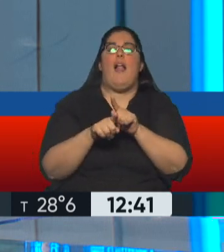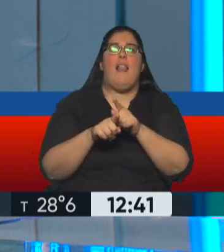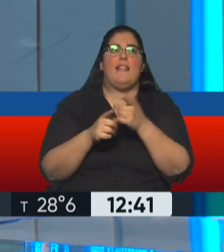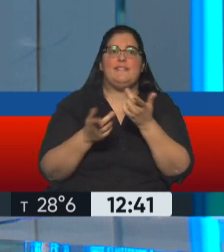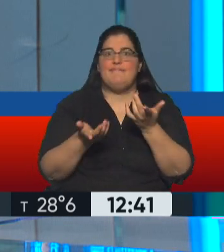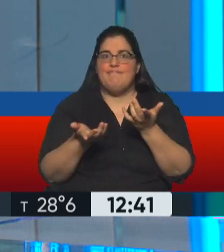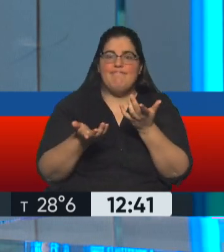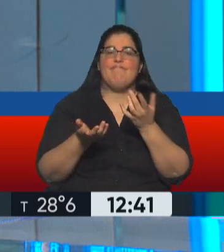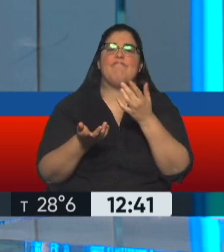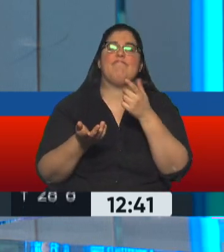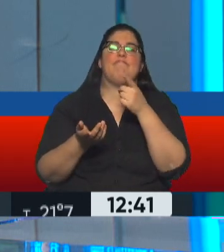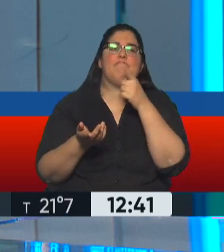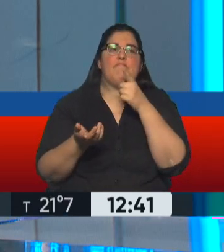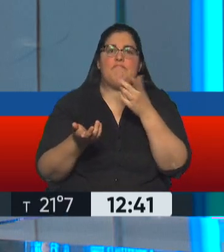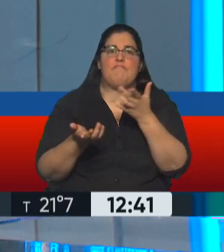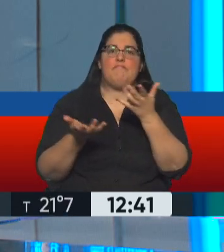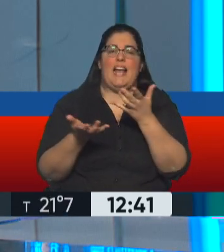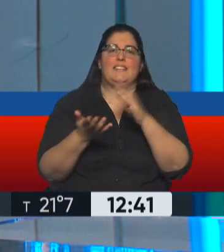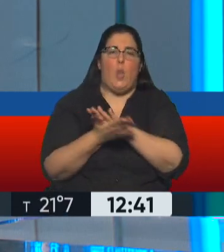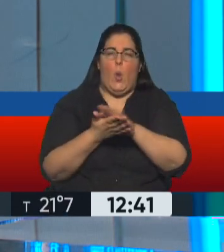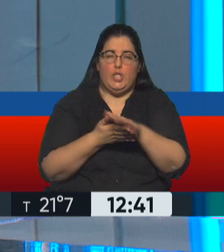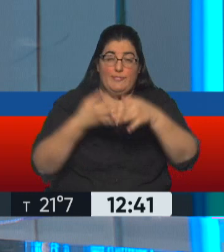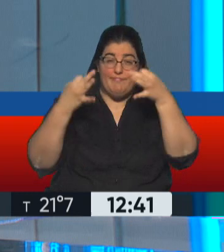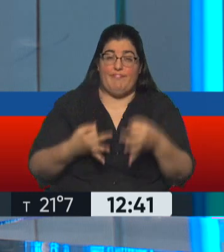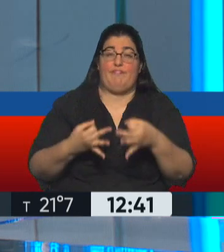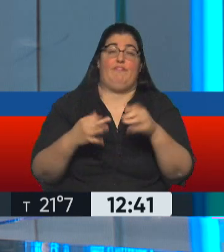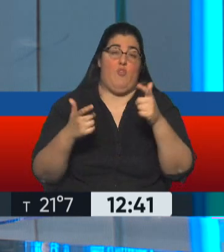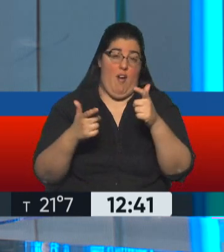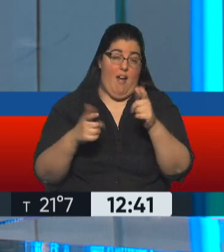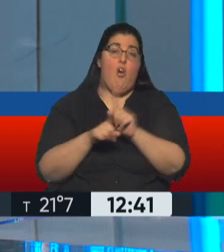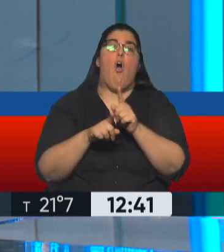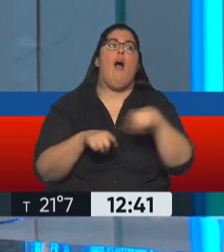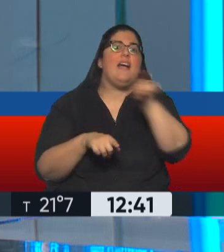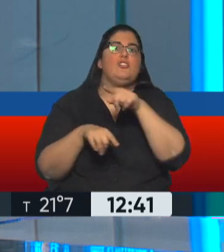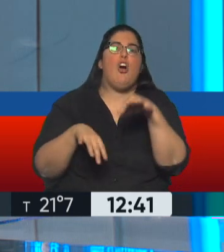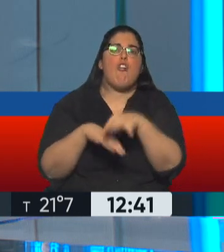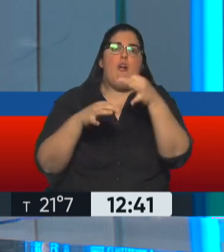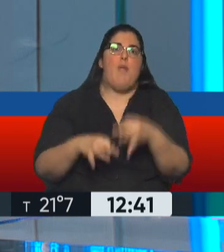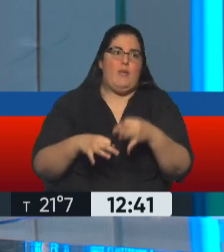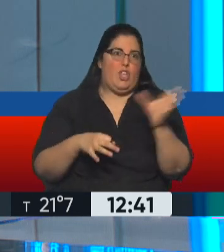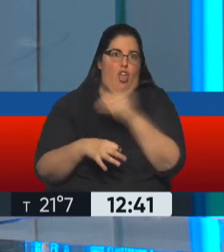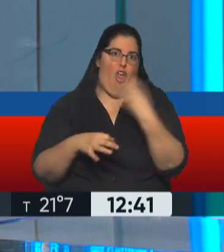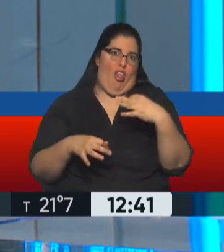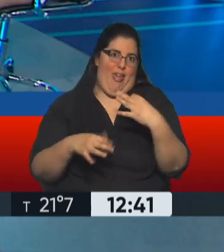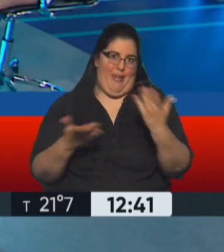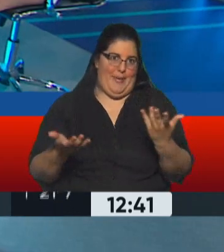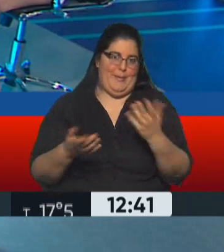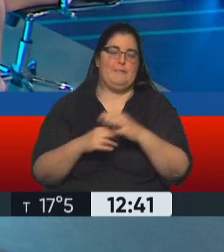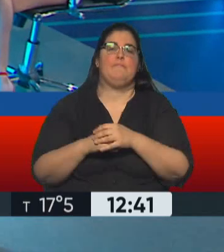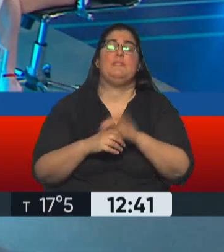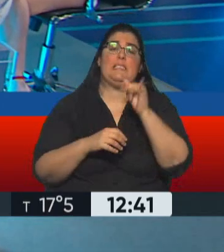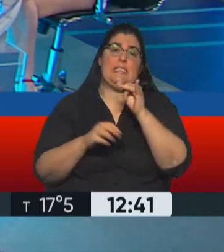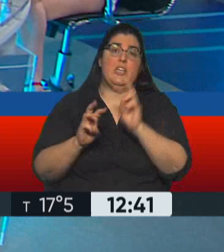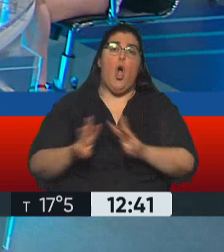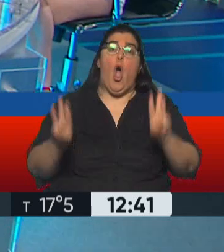parece, en definitiva, parecer una solución donde se puedan comprometer o se deban comprometer todos en conjunto, ¿no? Sí, las Naciones